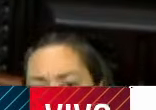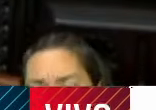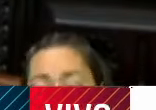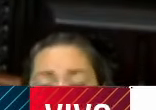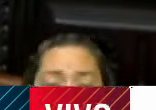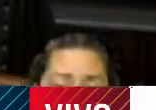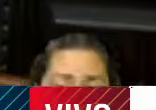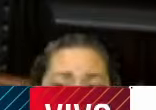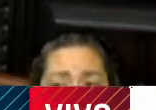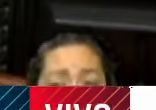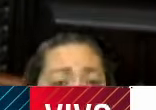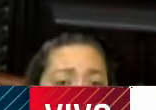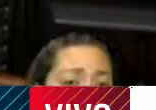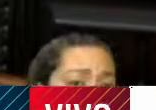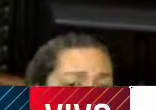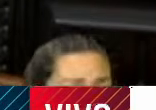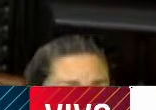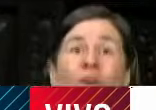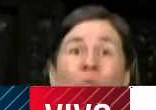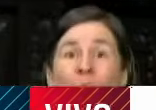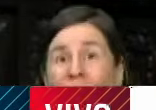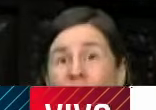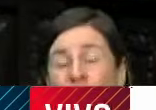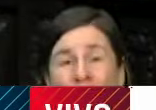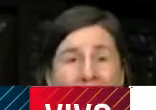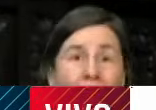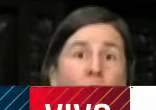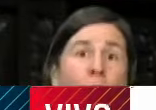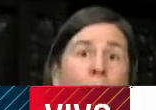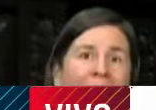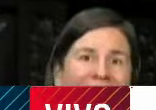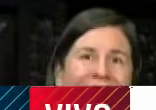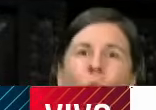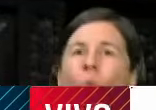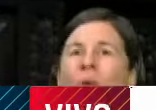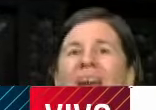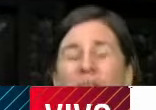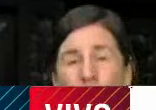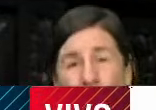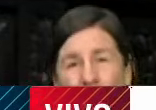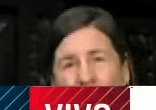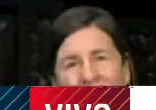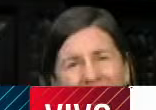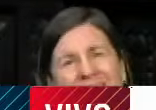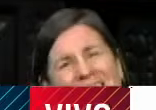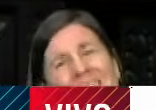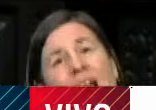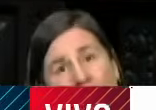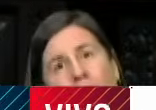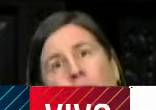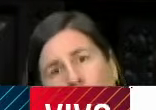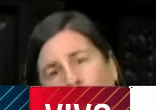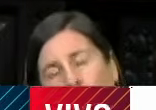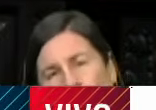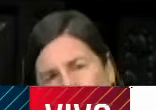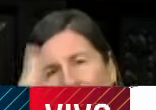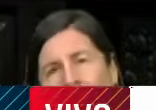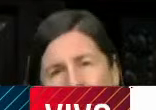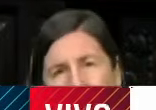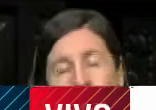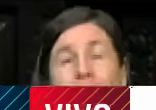del PJ que remitan a la estructura del Partido Justicialista de los 24, quedan poquitos, 5, 6, menos. Sí, muy pocos. Después hay